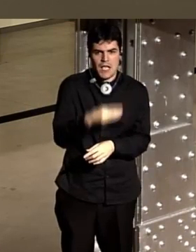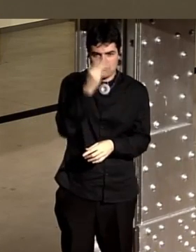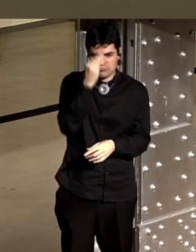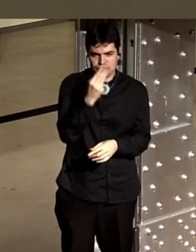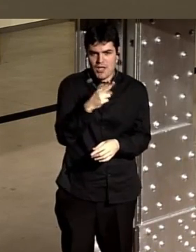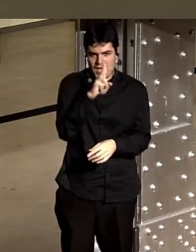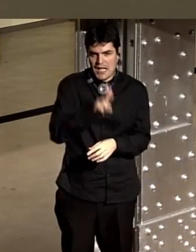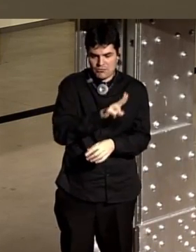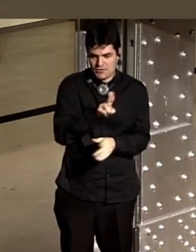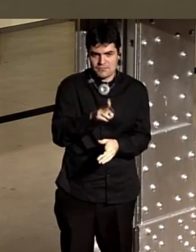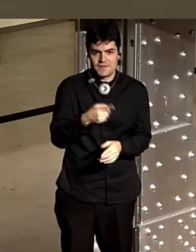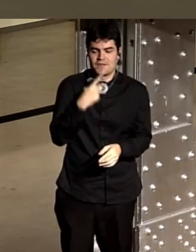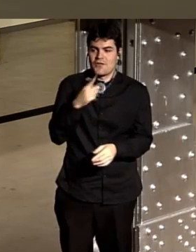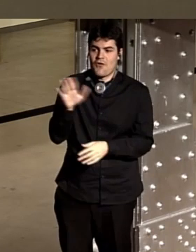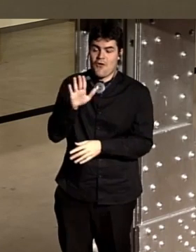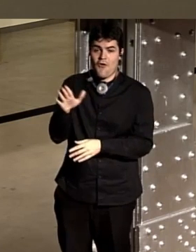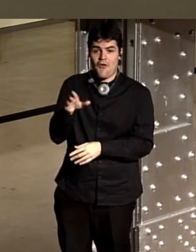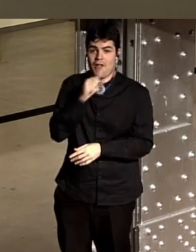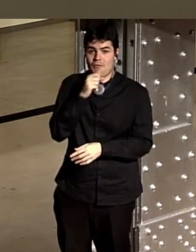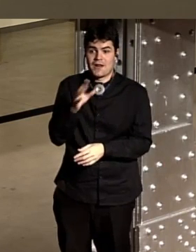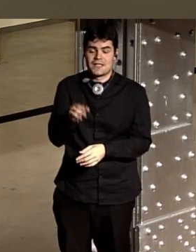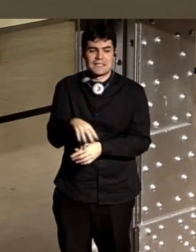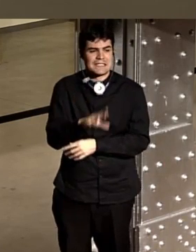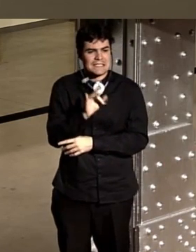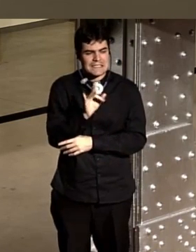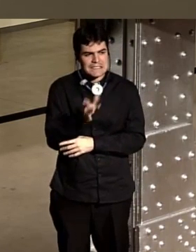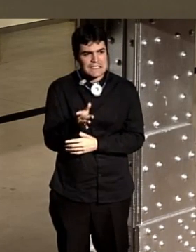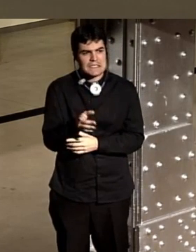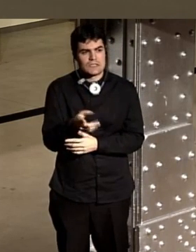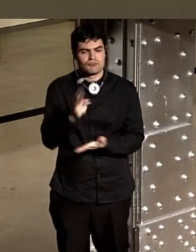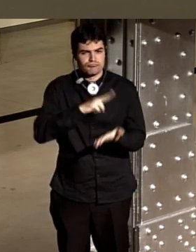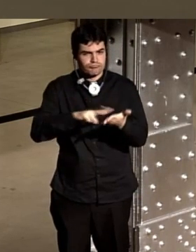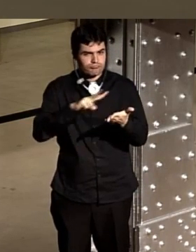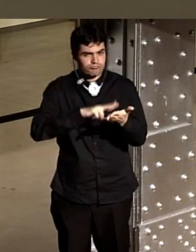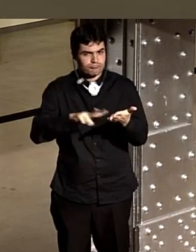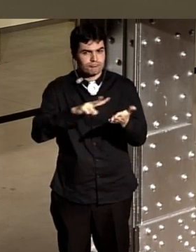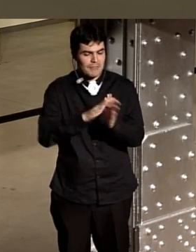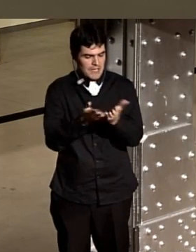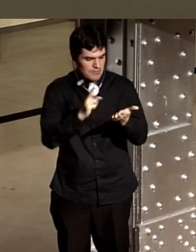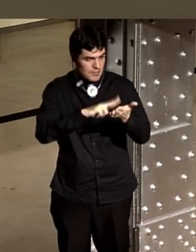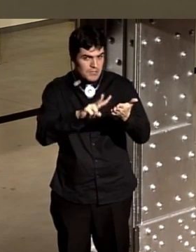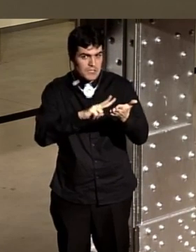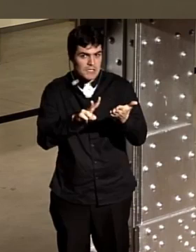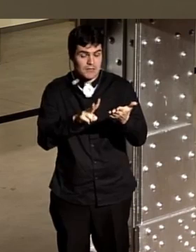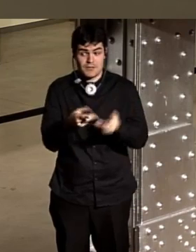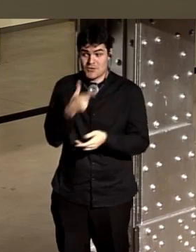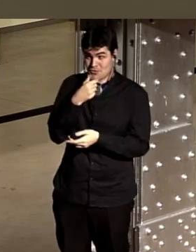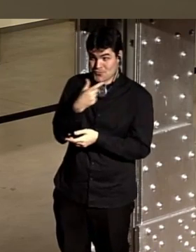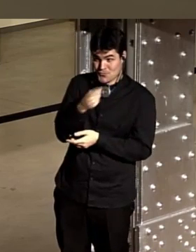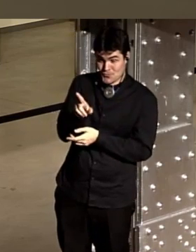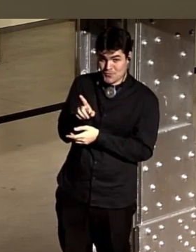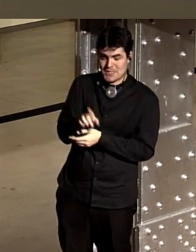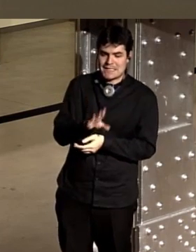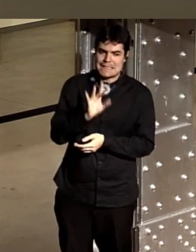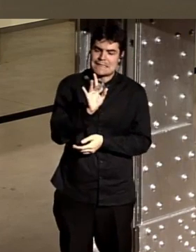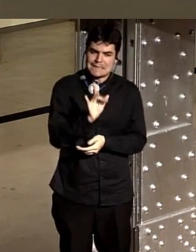digo, hola Noni, y me dice, sí, y leí tu libro. Y digo, ¿y te gustó? Sí, me